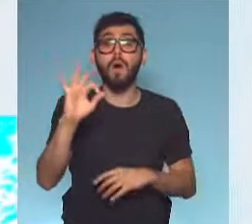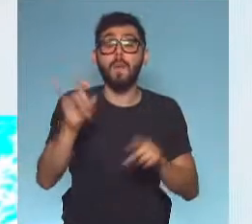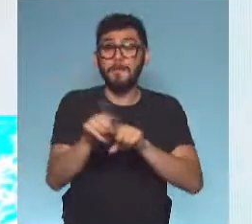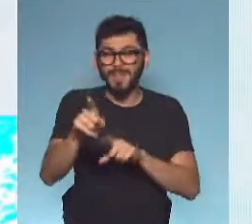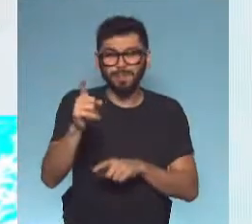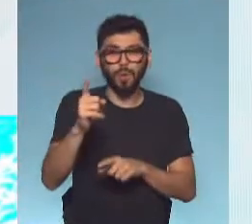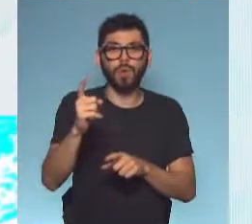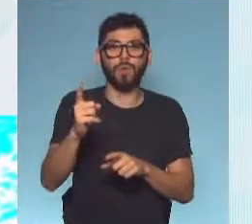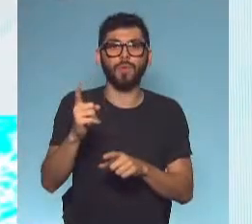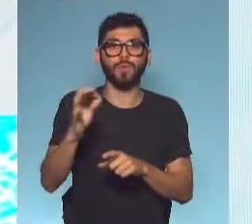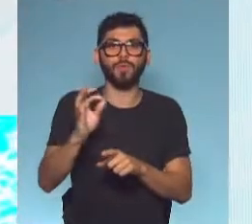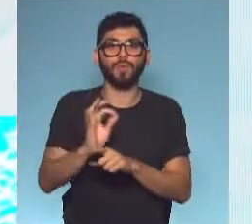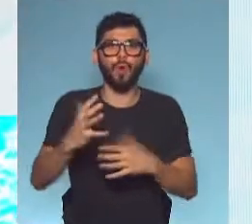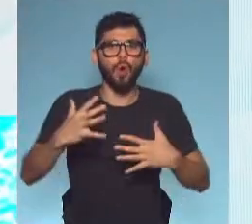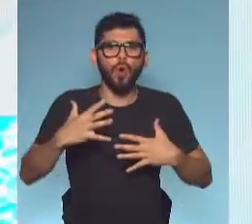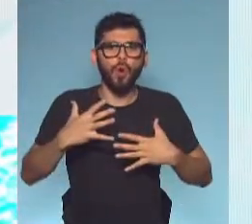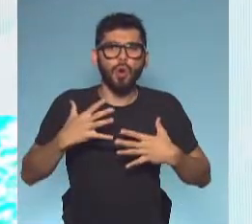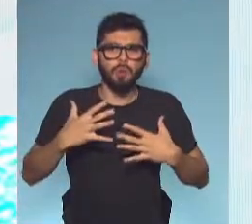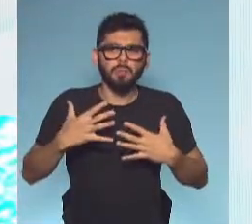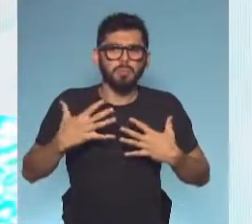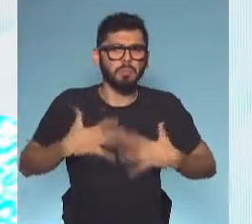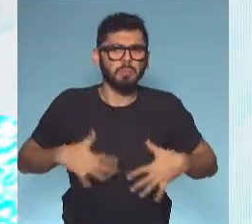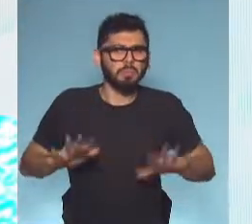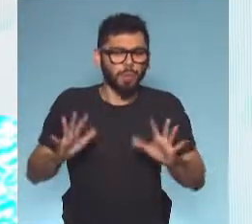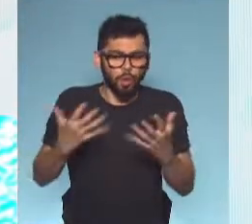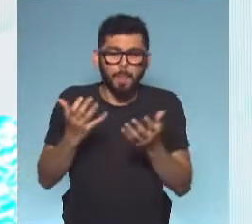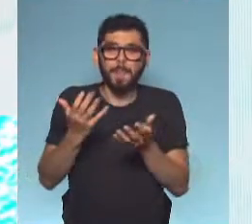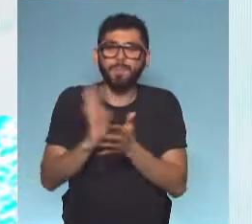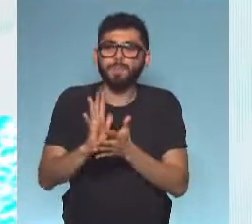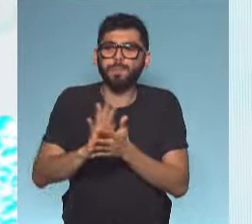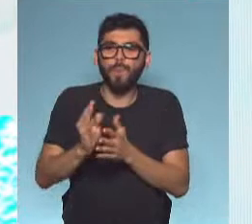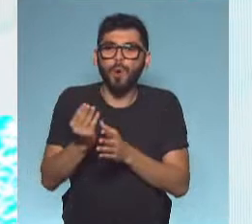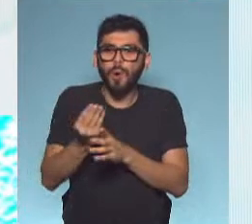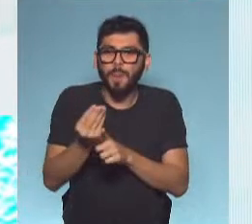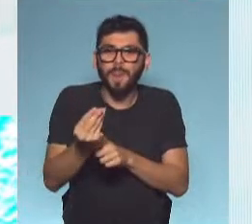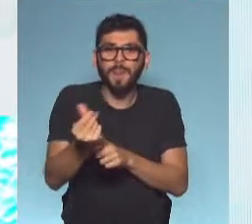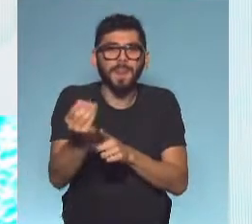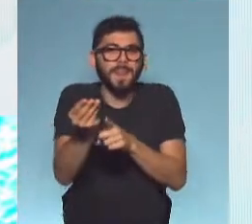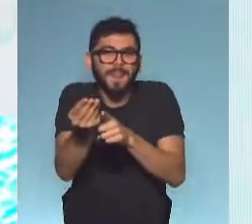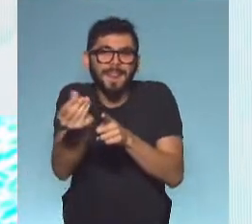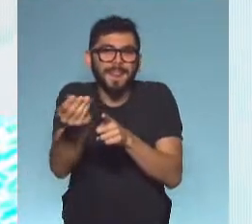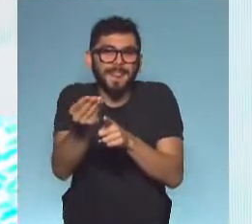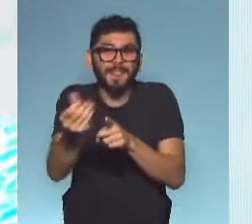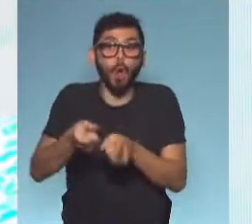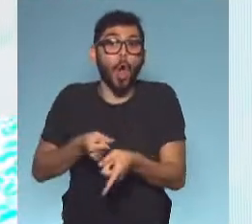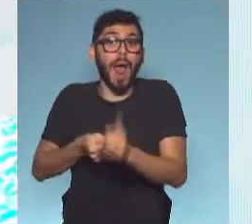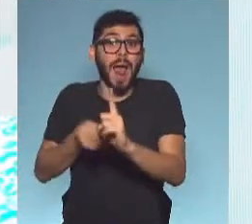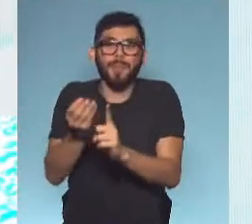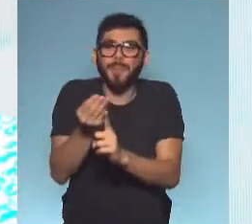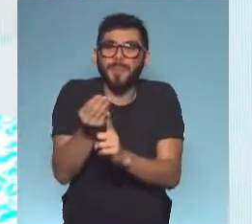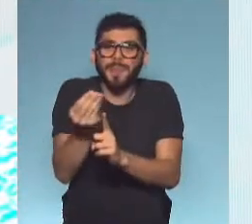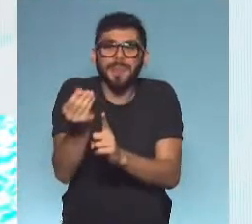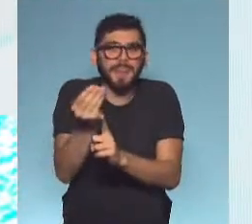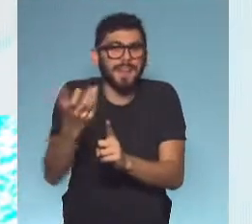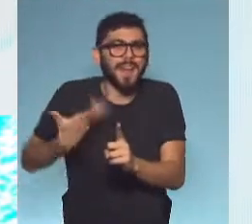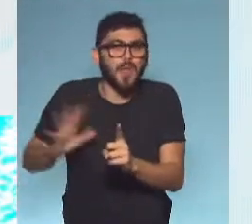decíamos, de algún síntoma de limpieza propia que se produce en el cuerpo para llegar a tener esta erección. Entonces, es normal